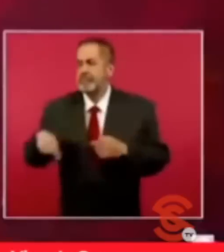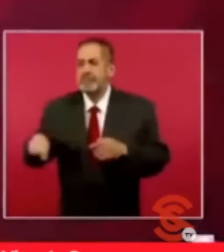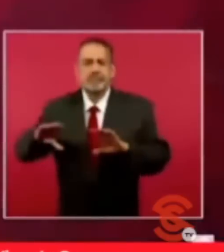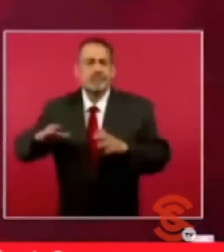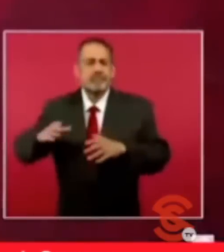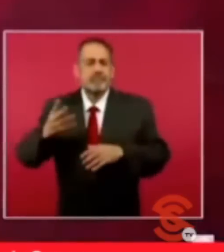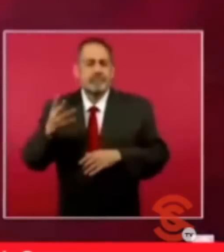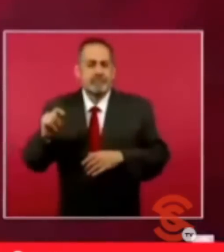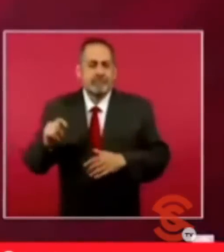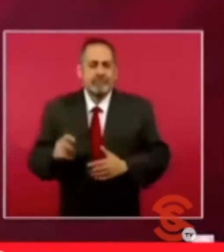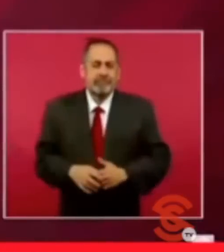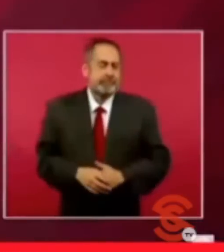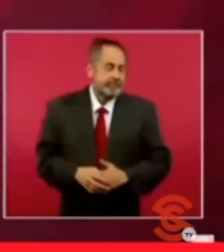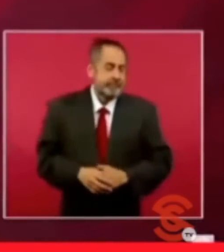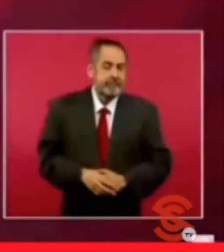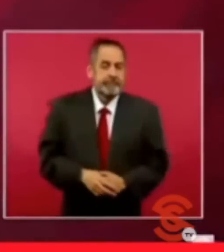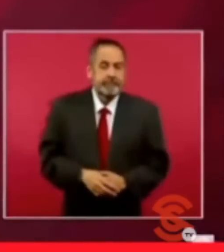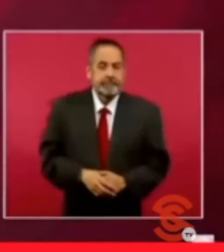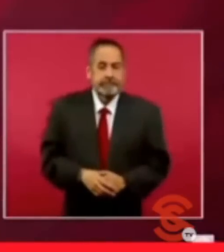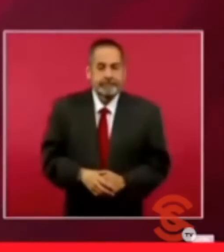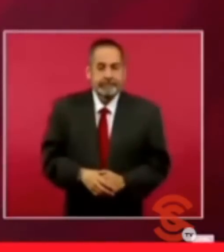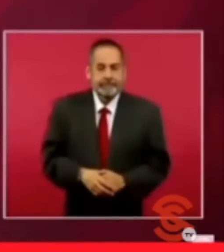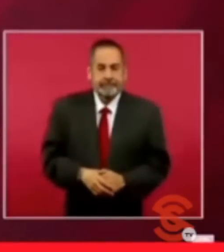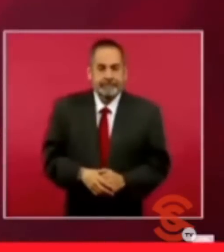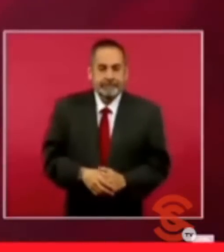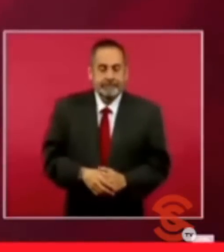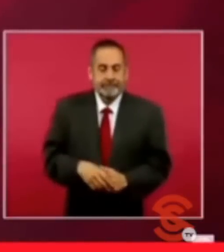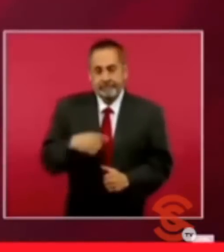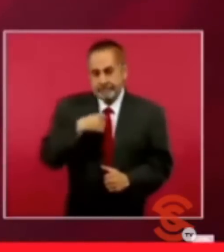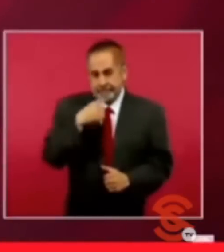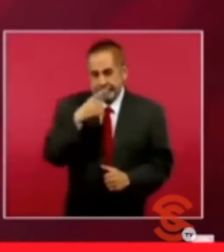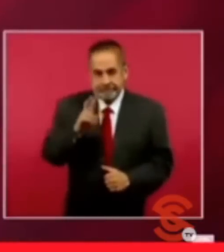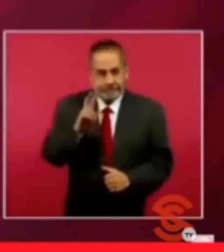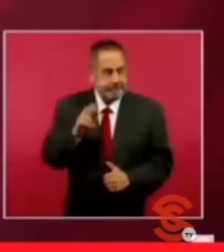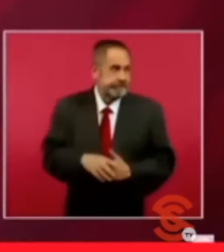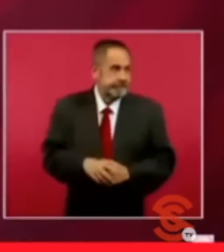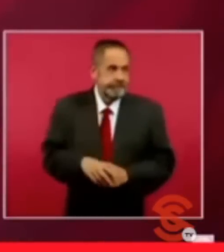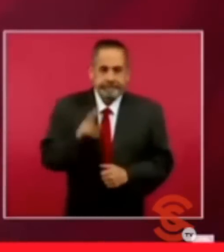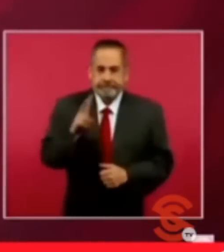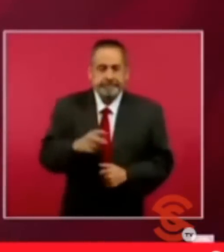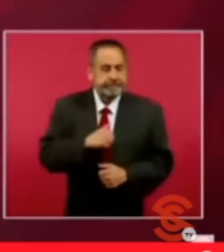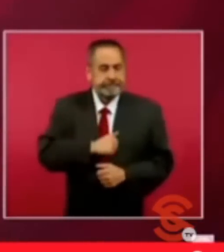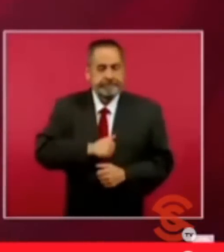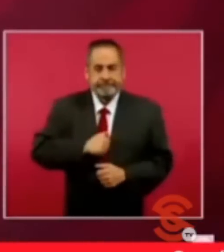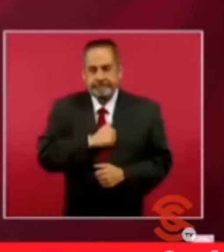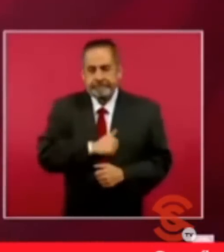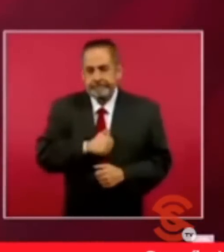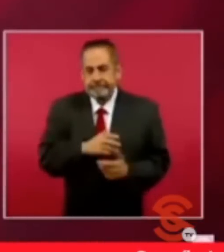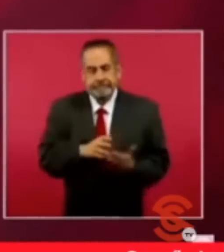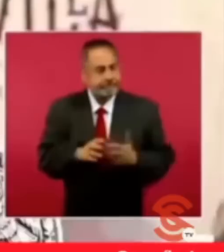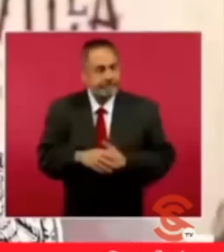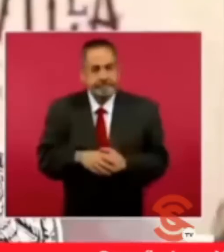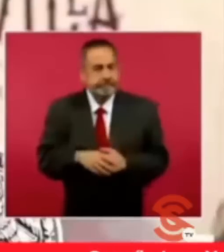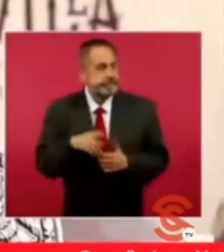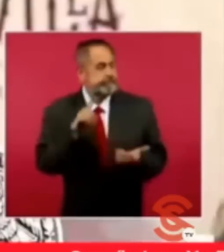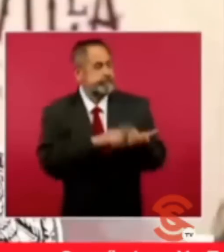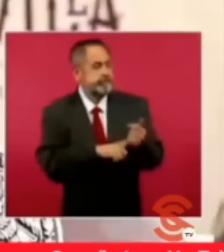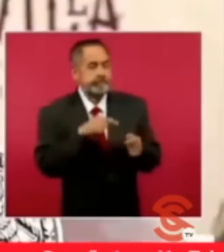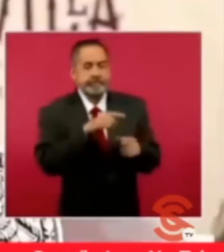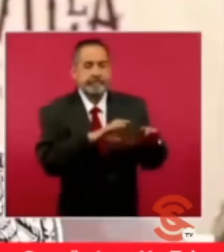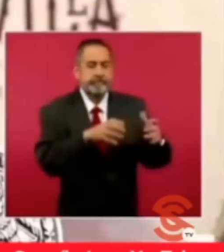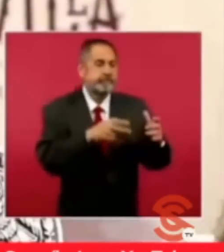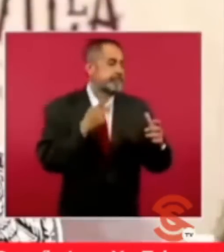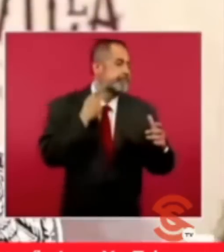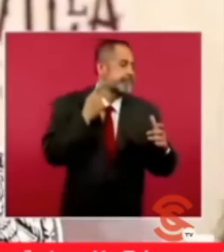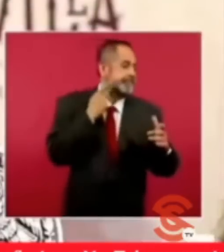Transformación? Bueno, yo diría que es lamentable que por responder a intereses